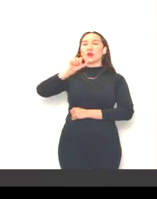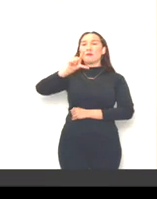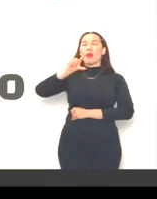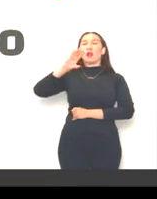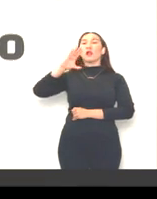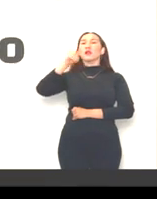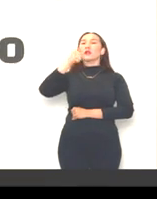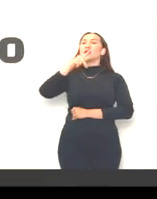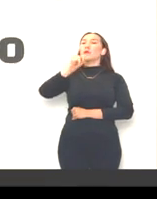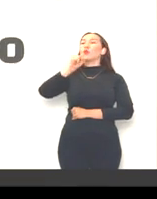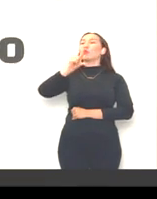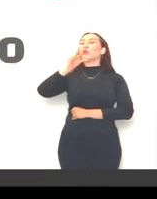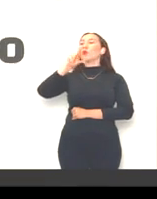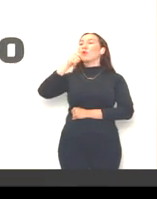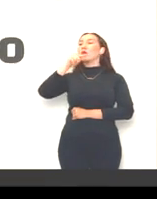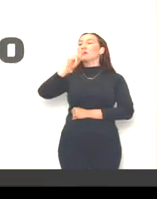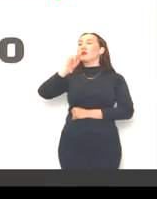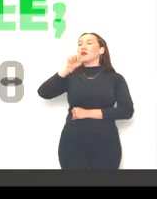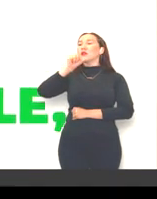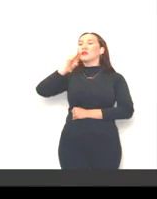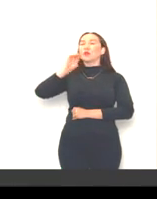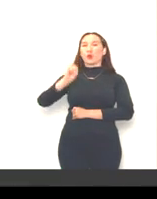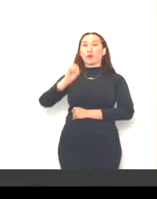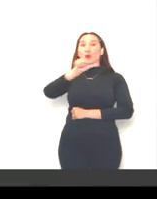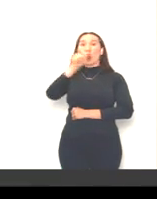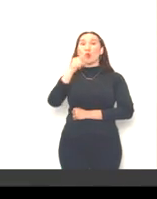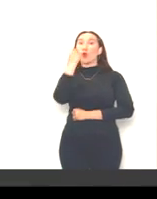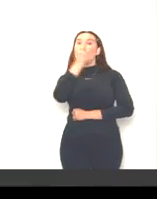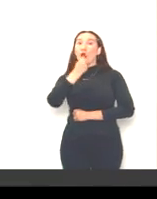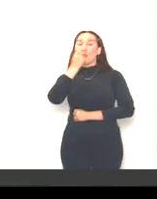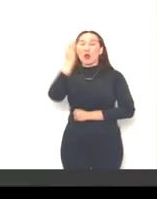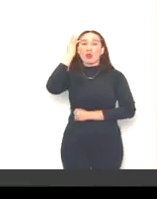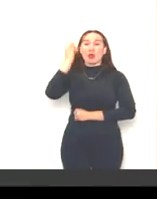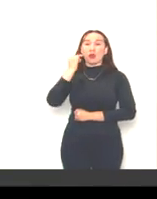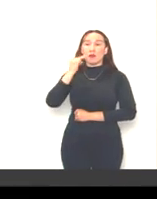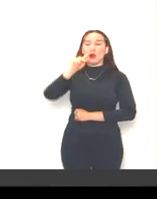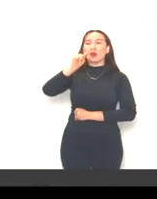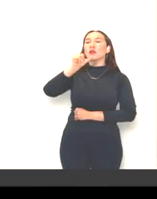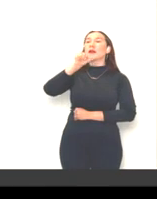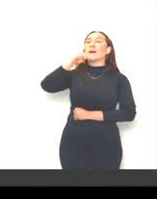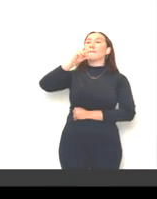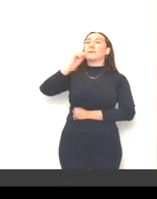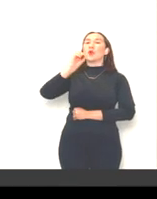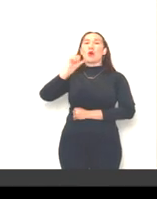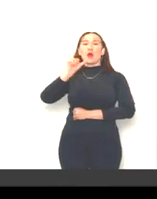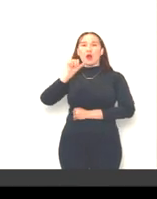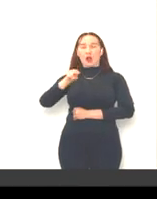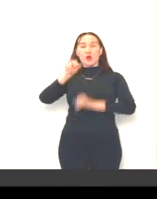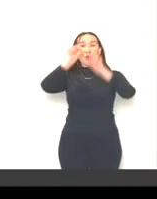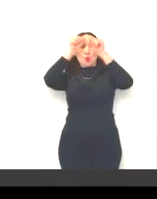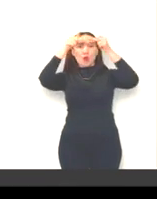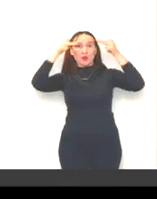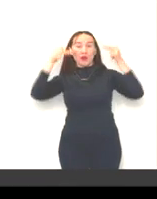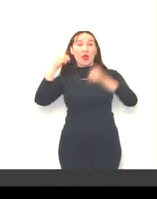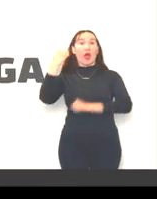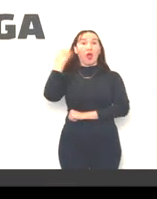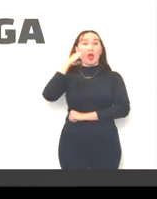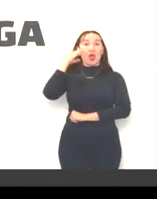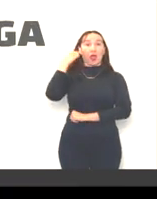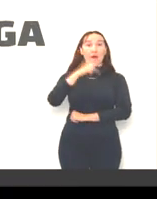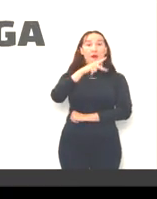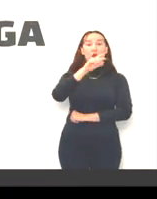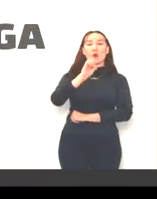Tamazunchale, Tamán y Chapulhuacanito. En Tamuín, Santa María Tampoán y Los Huastecos. En